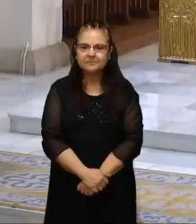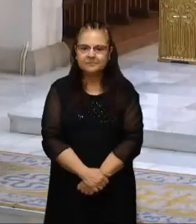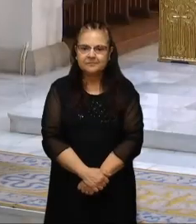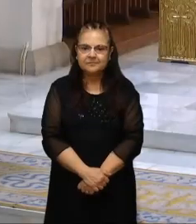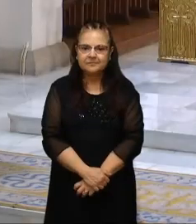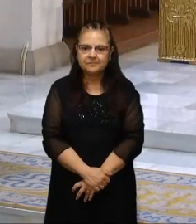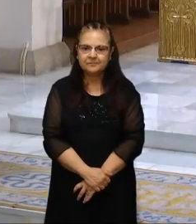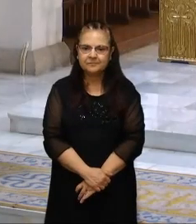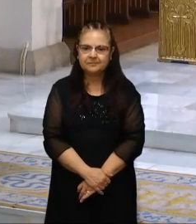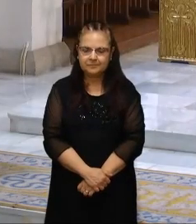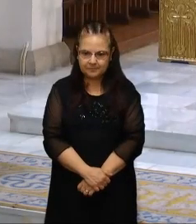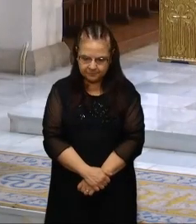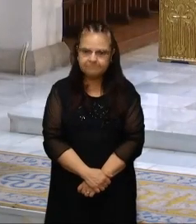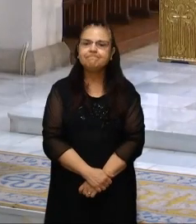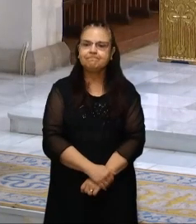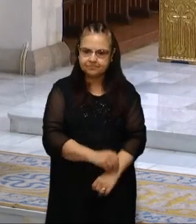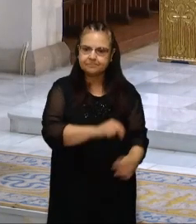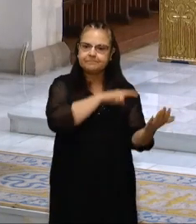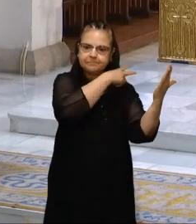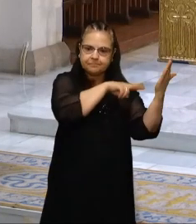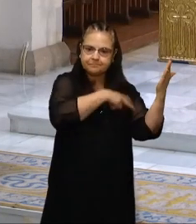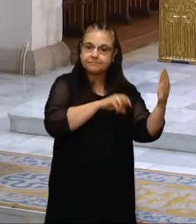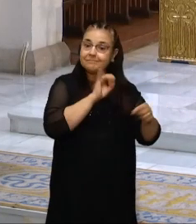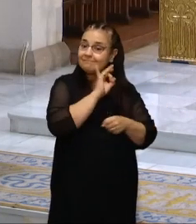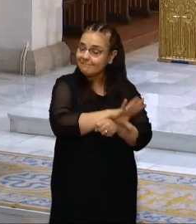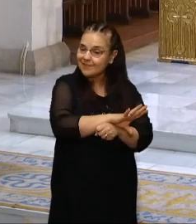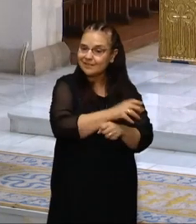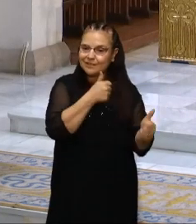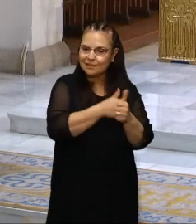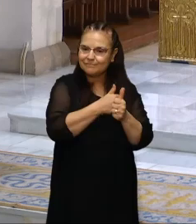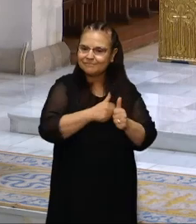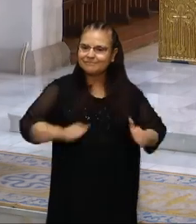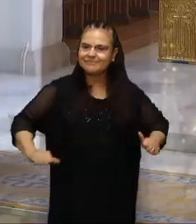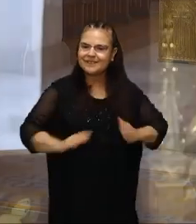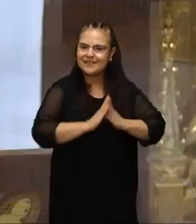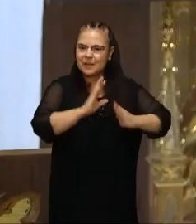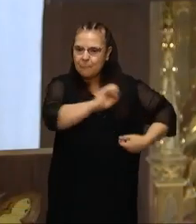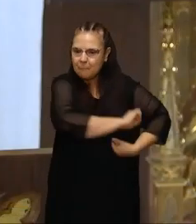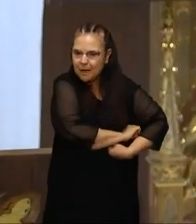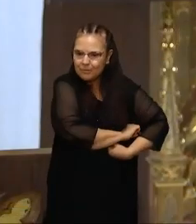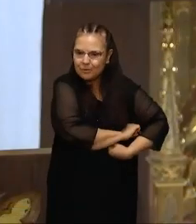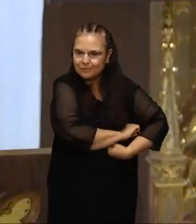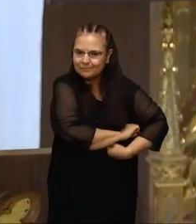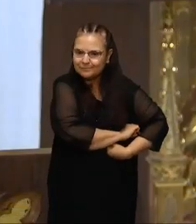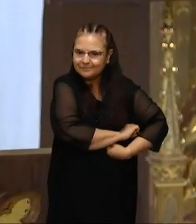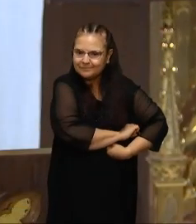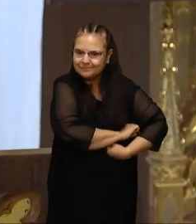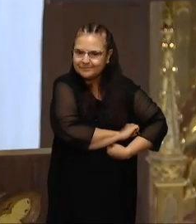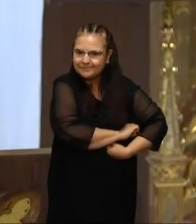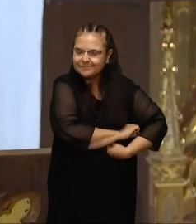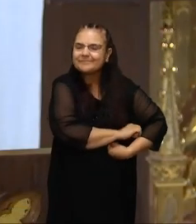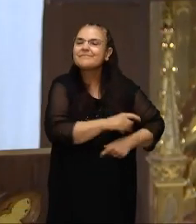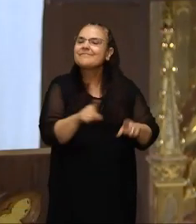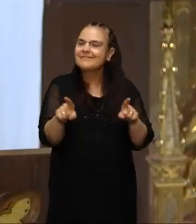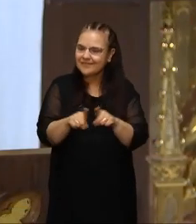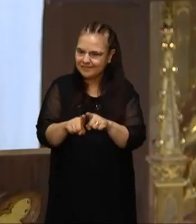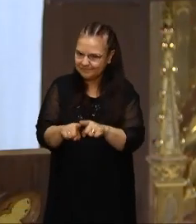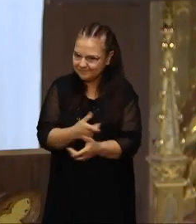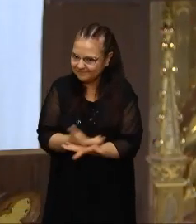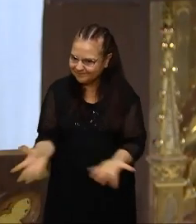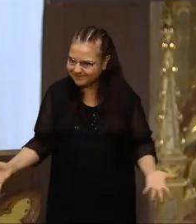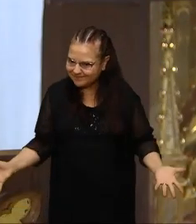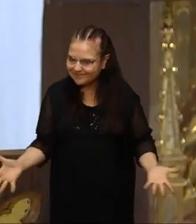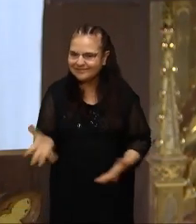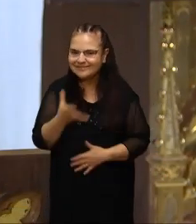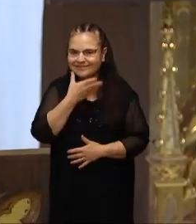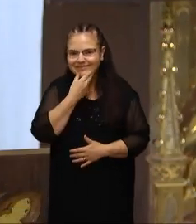eucarística. Lectura de la carta del apóstol San Pablo a los Gálatas. Hermanos, me